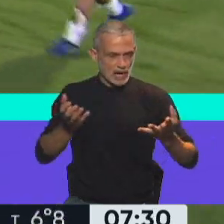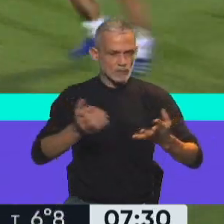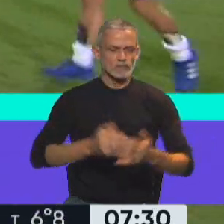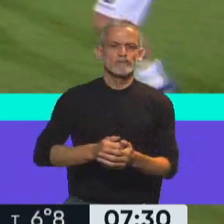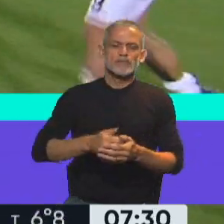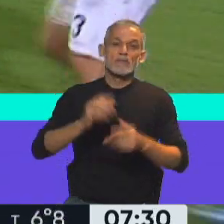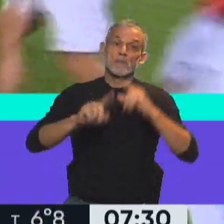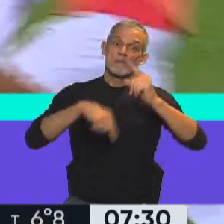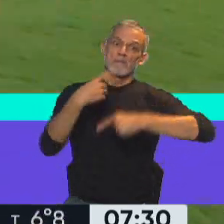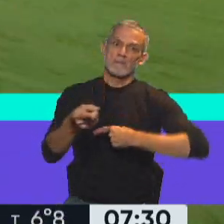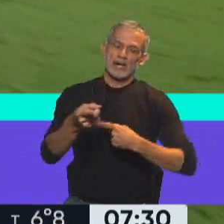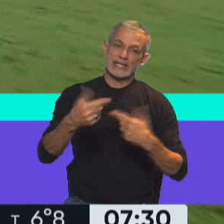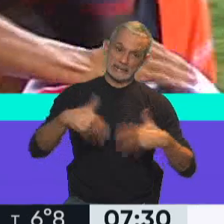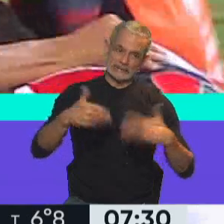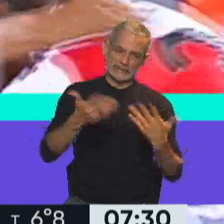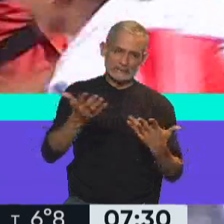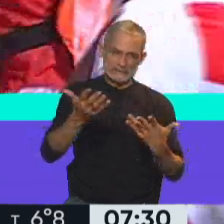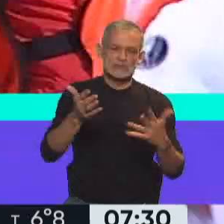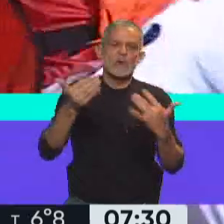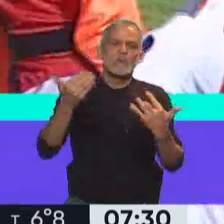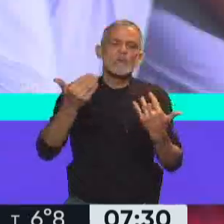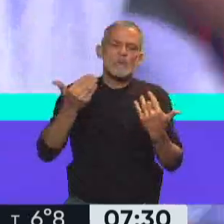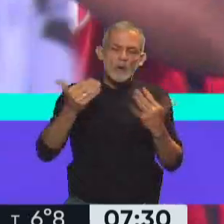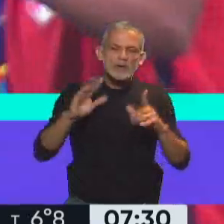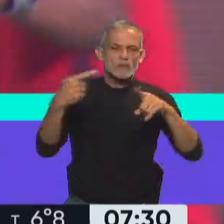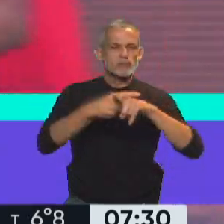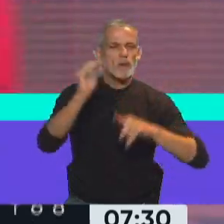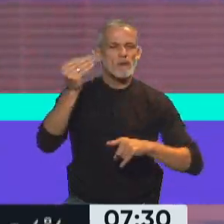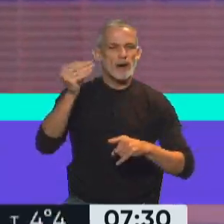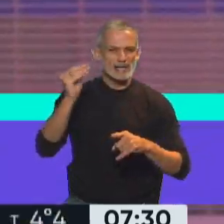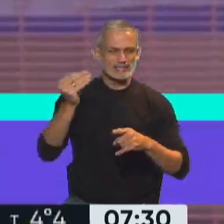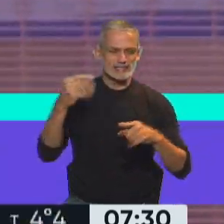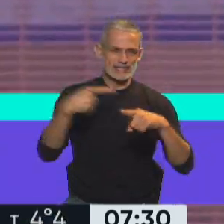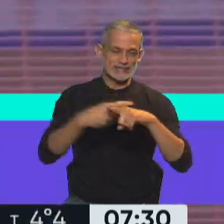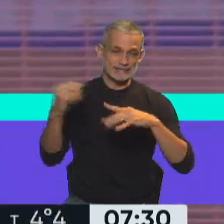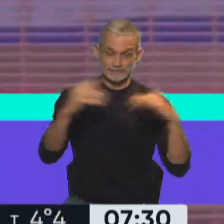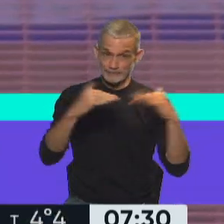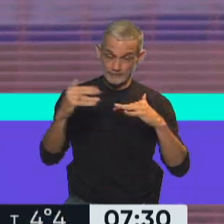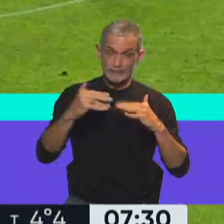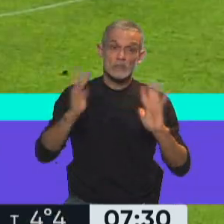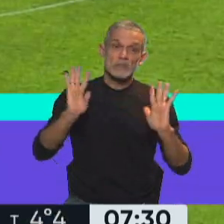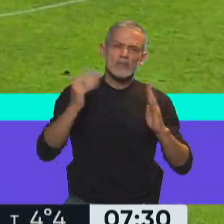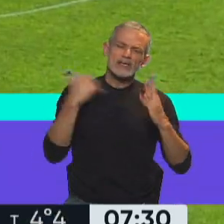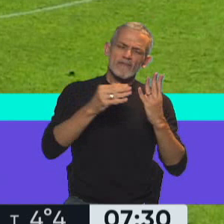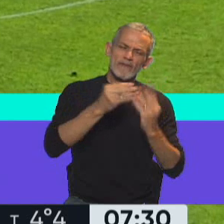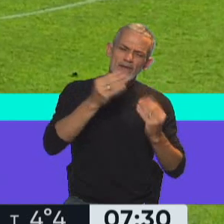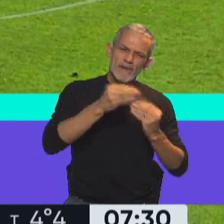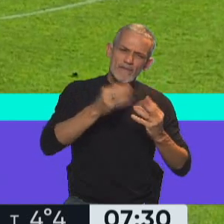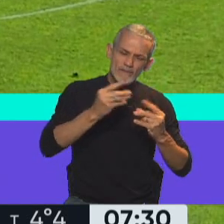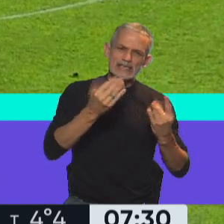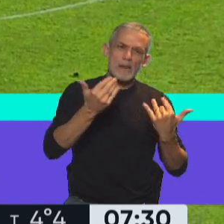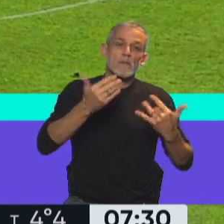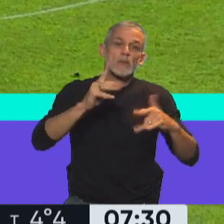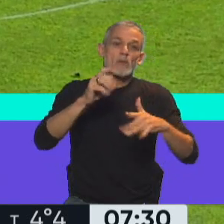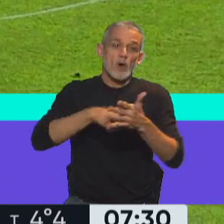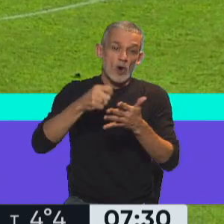Lógicamente que mañana, bueno, tenemos la posibilidad de nuevamente enfrentar a Brasil y corregir todas las cosas que